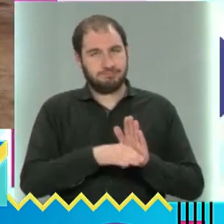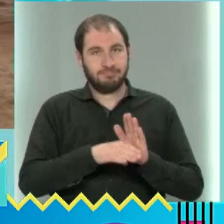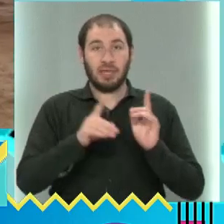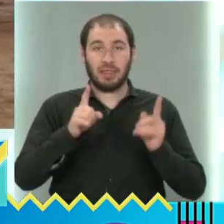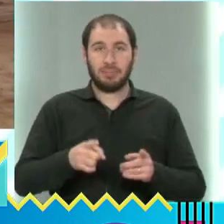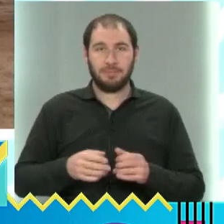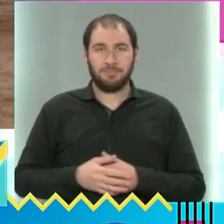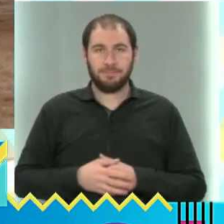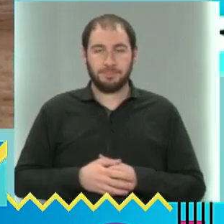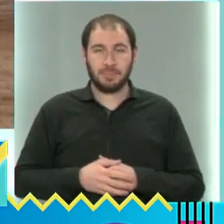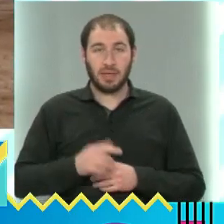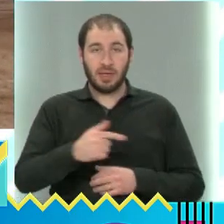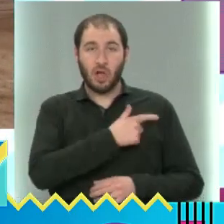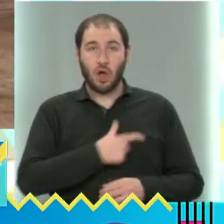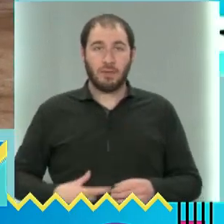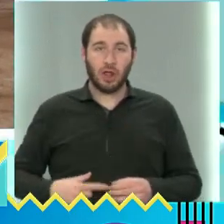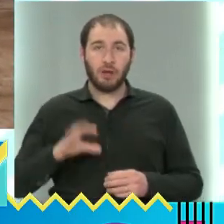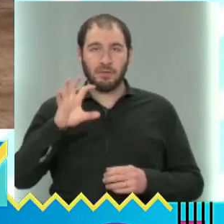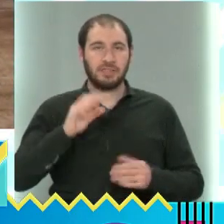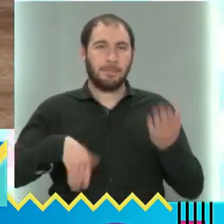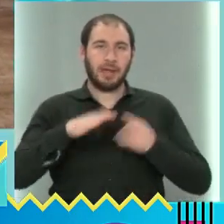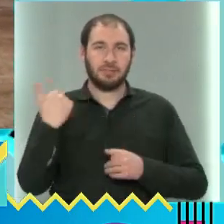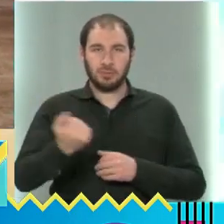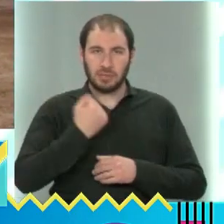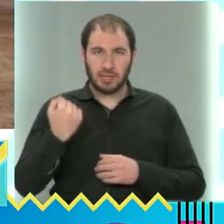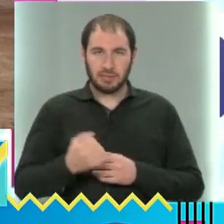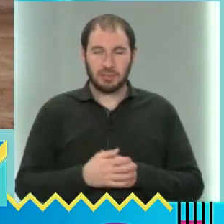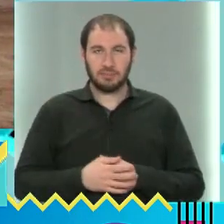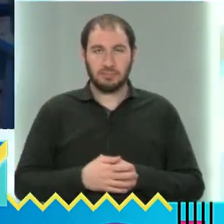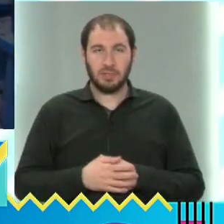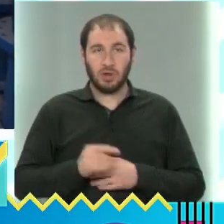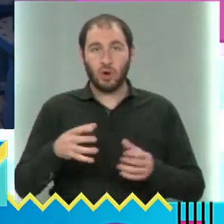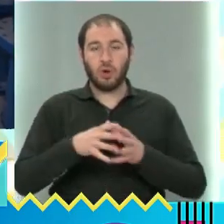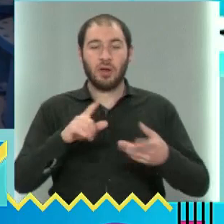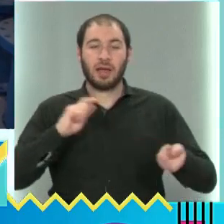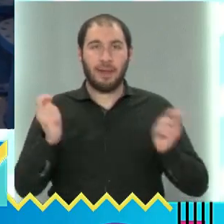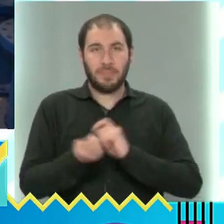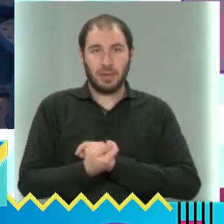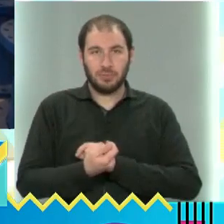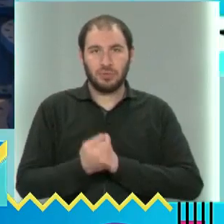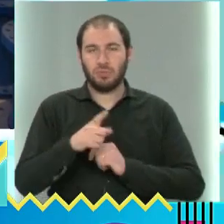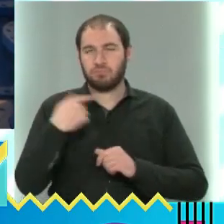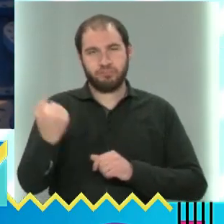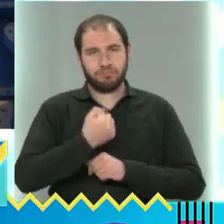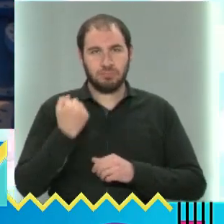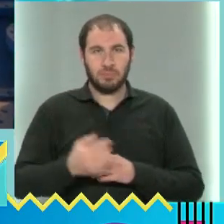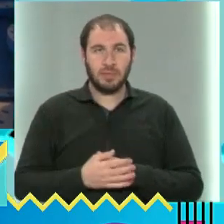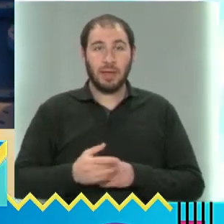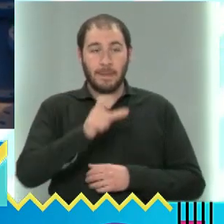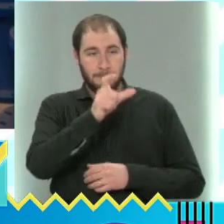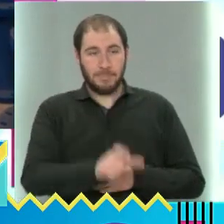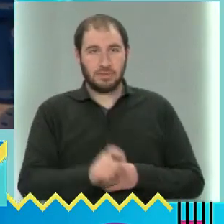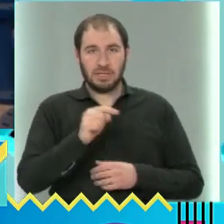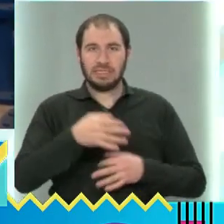y es el gobernador de una de las provincias más importantes de lo que es Cambiemos, con lo cual creo que tiene mucho peso y es una persona